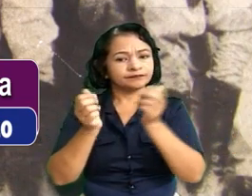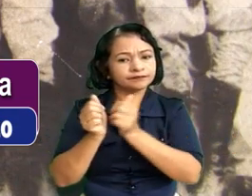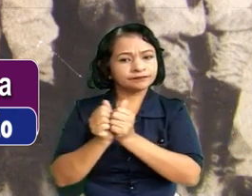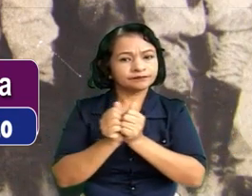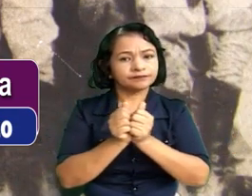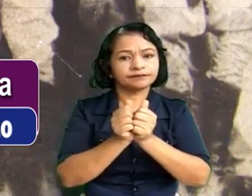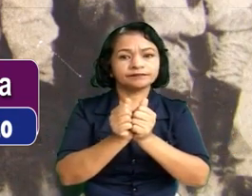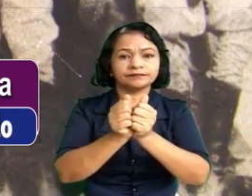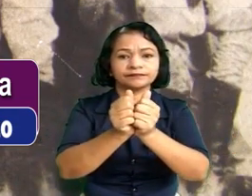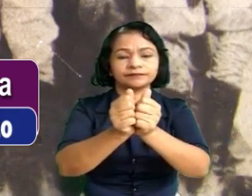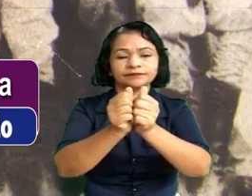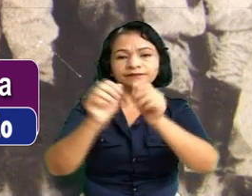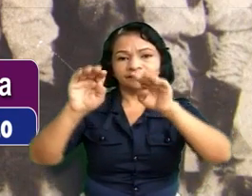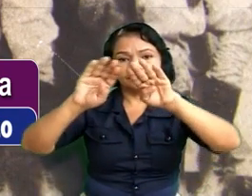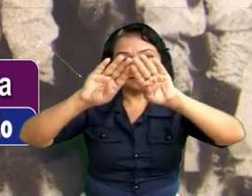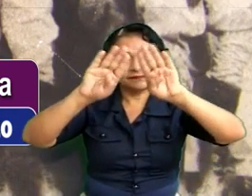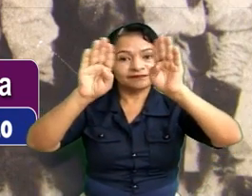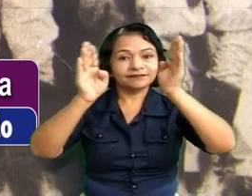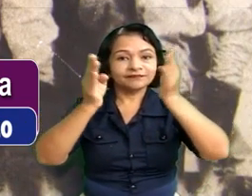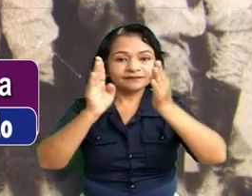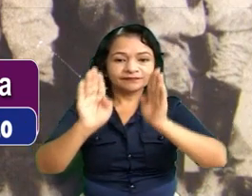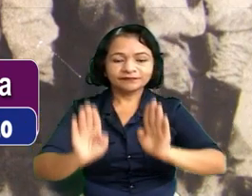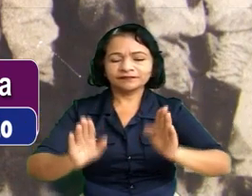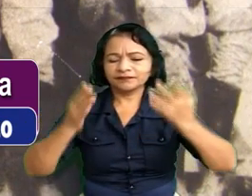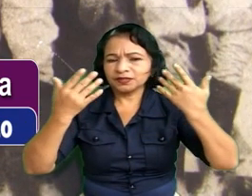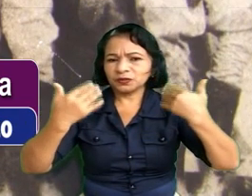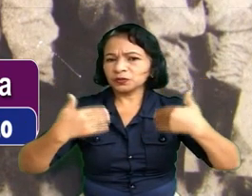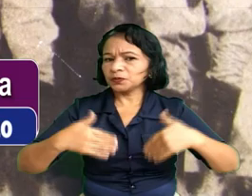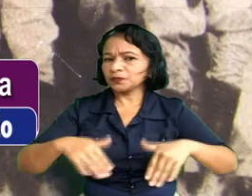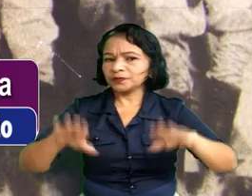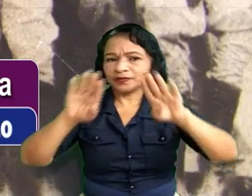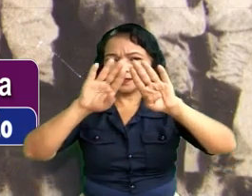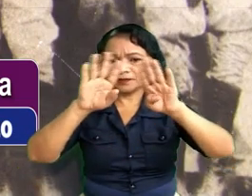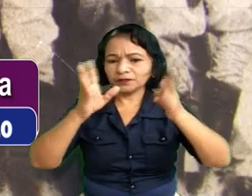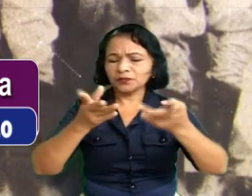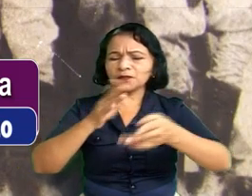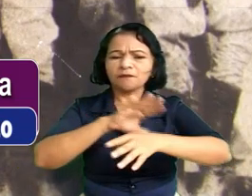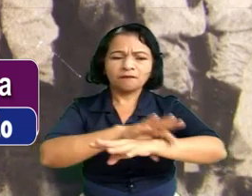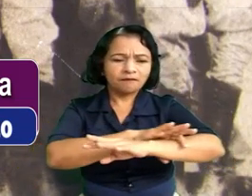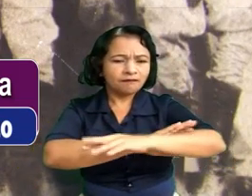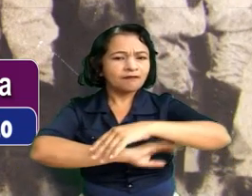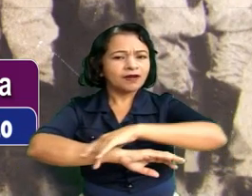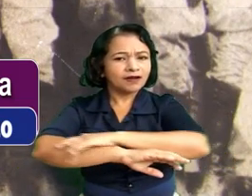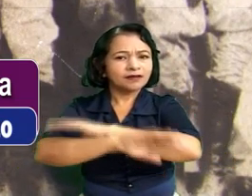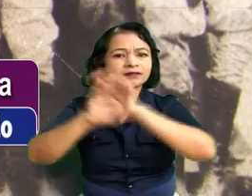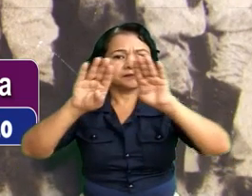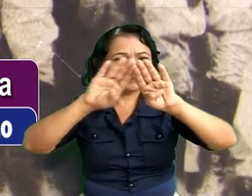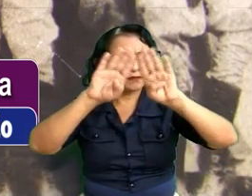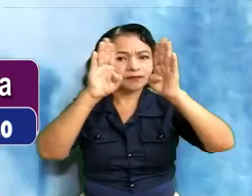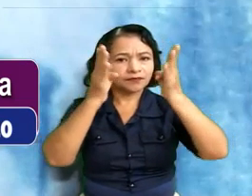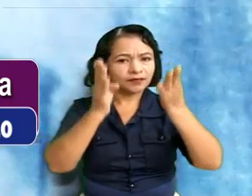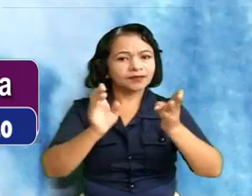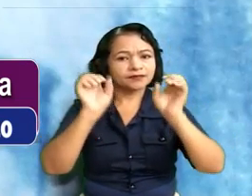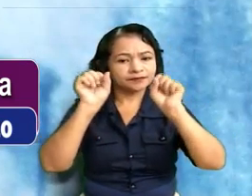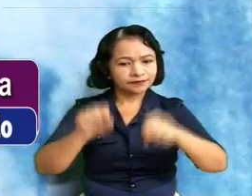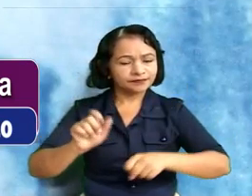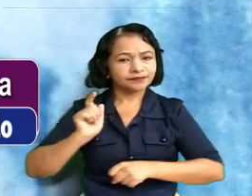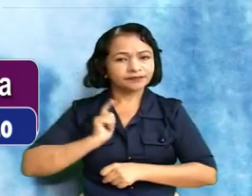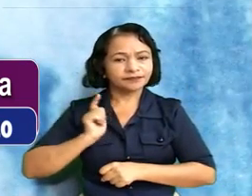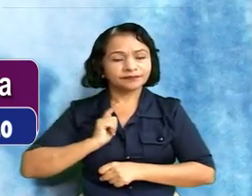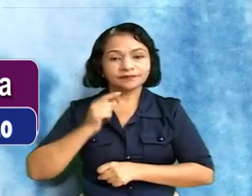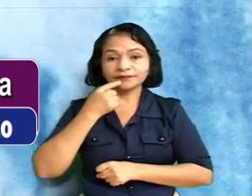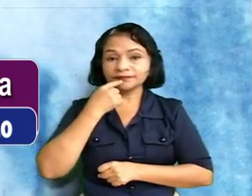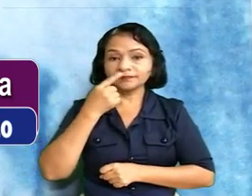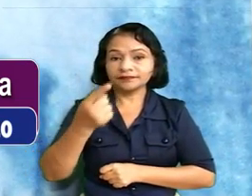acompañado por una mujer sencilla, pero valiente y capaz. Entonces eso te hace realmente, cuando estás